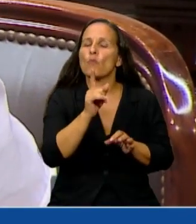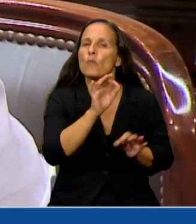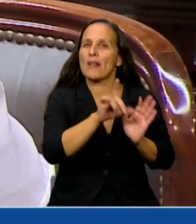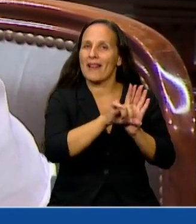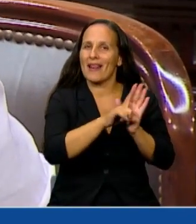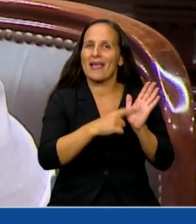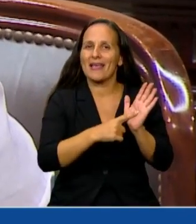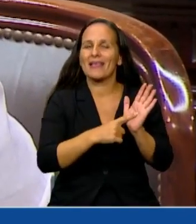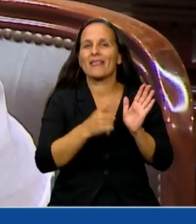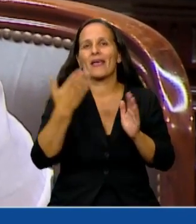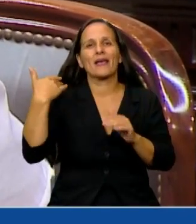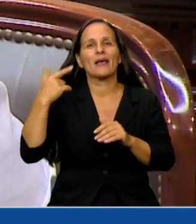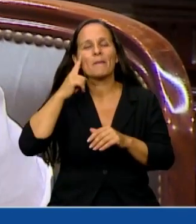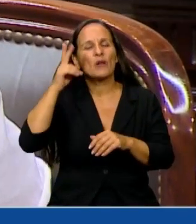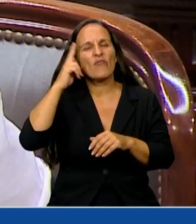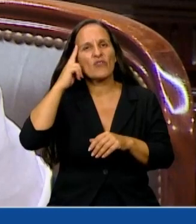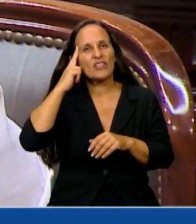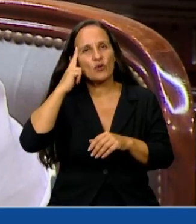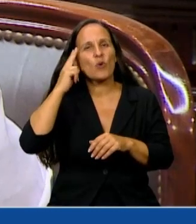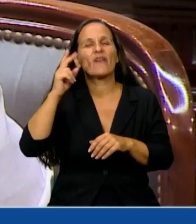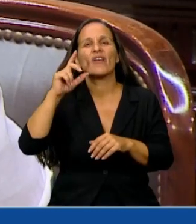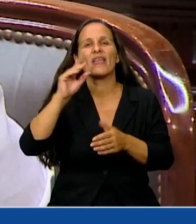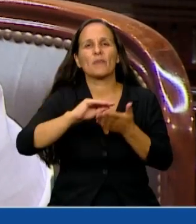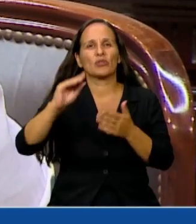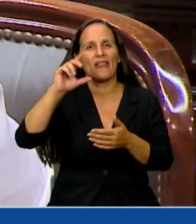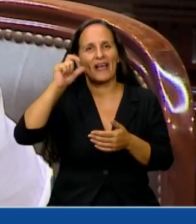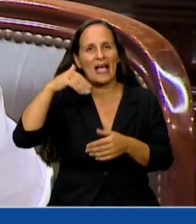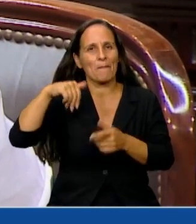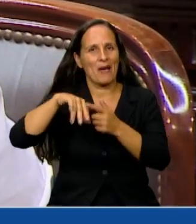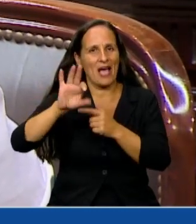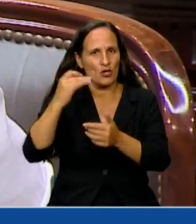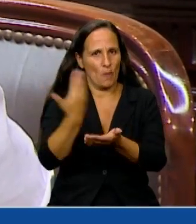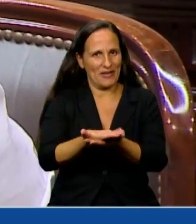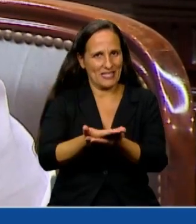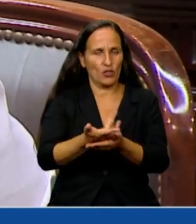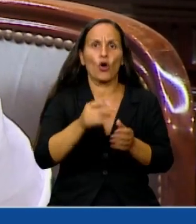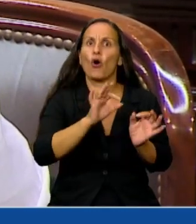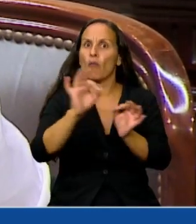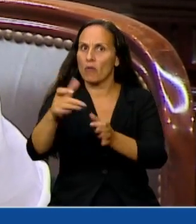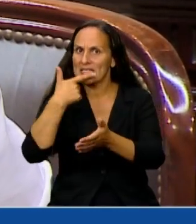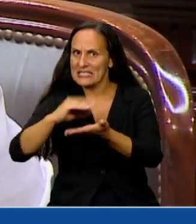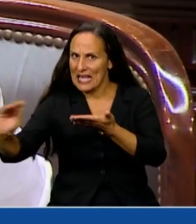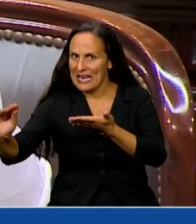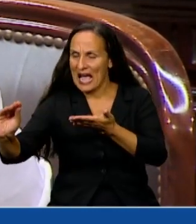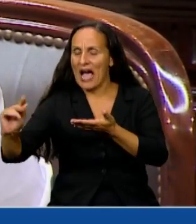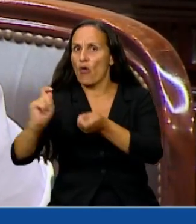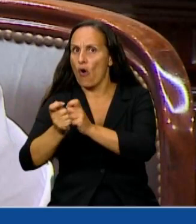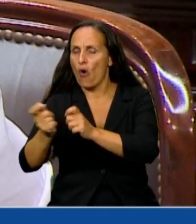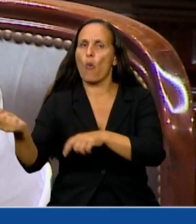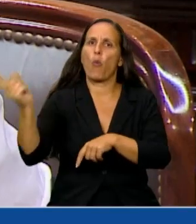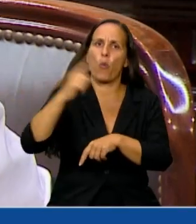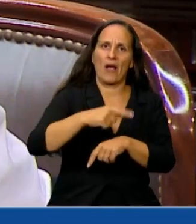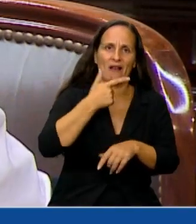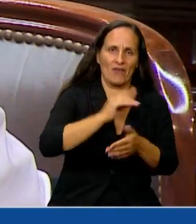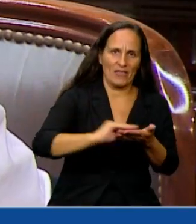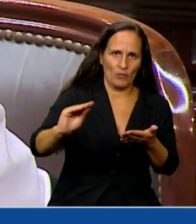presentó la diputada Cabaño en 1999, que hizo un recorrido importante que fue al Senado, que volvió a esta Cámara de Diputados y